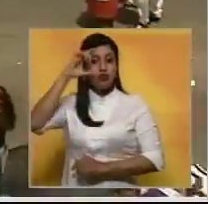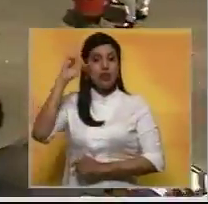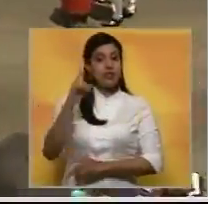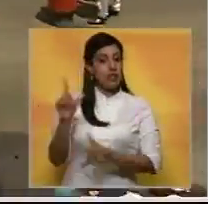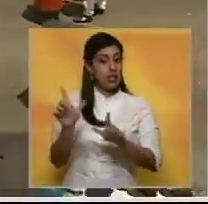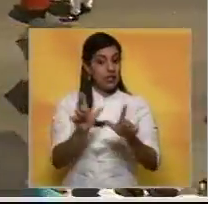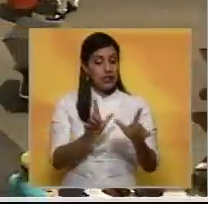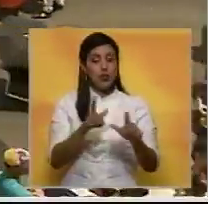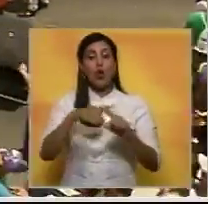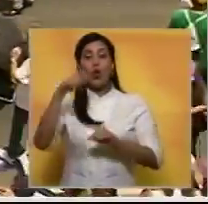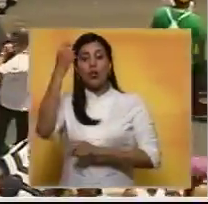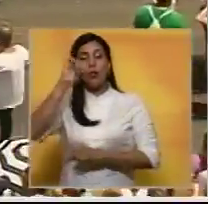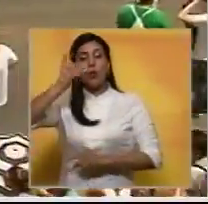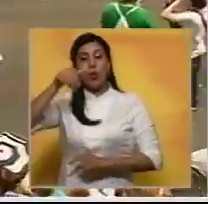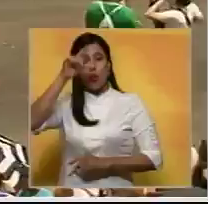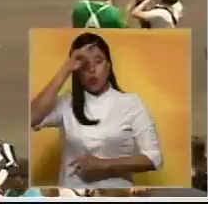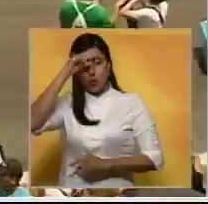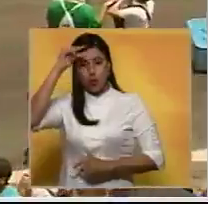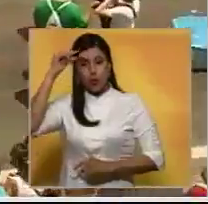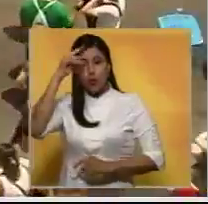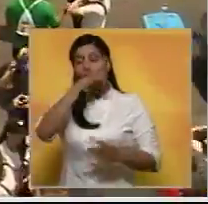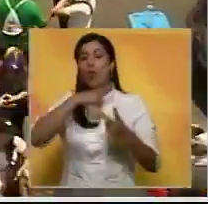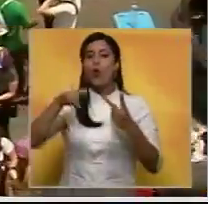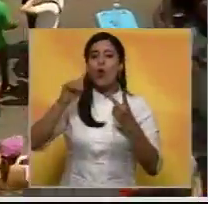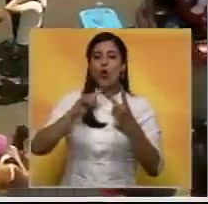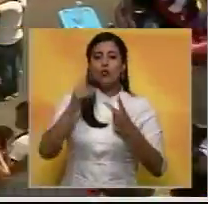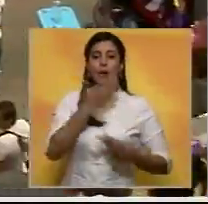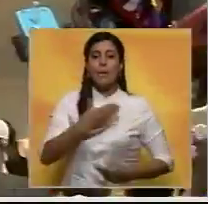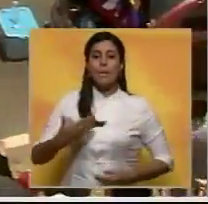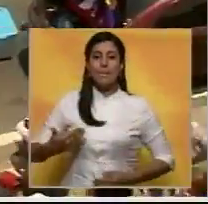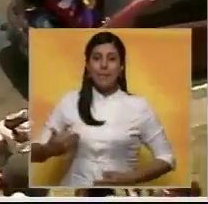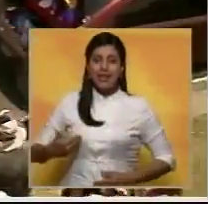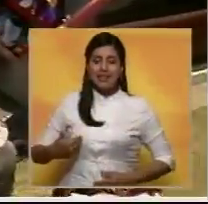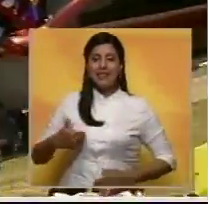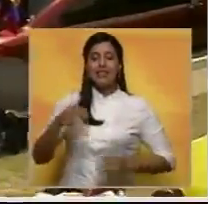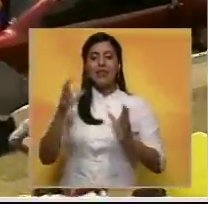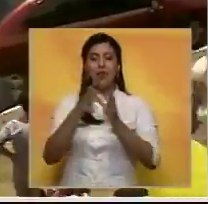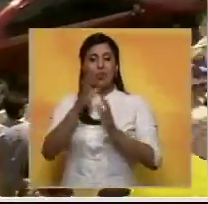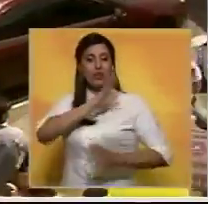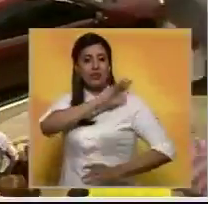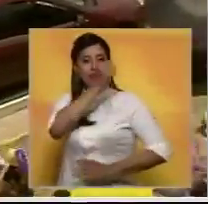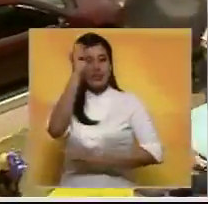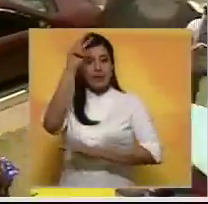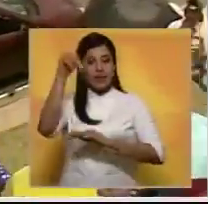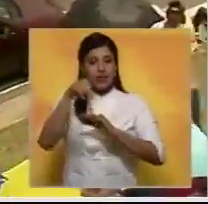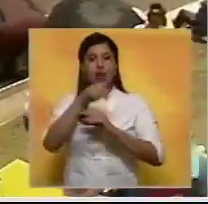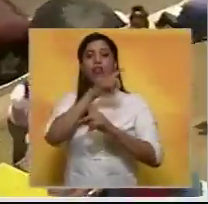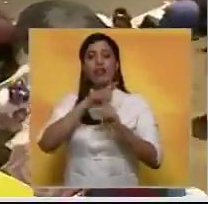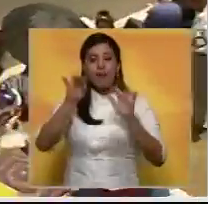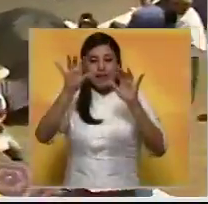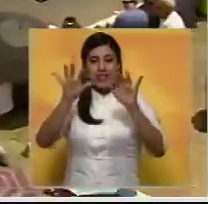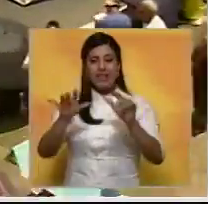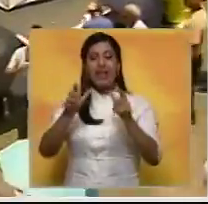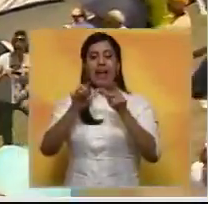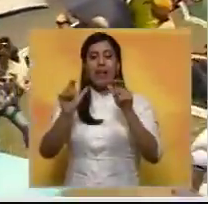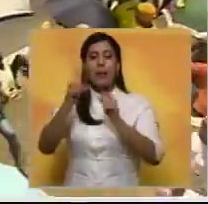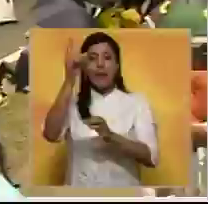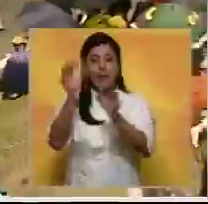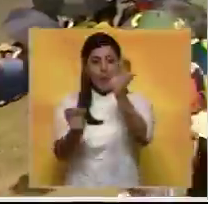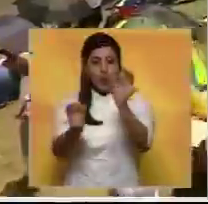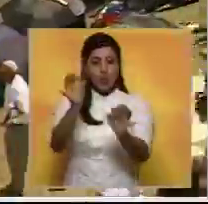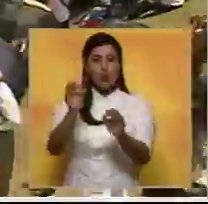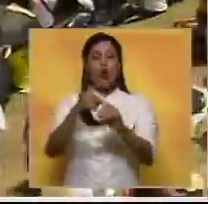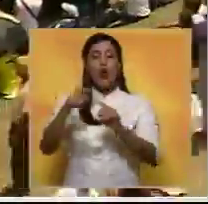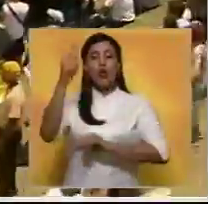Ayub, el diputado Julio Borges, el presidente de la Junta Directiva del Parlamento, también el secretario general de Primer